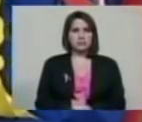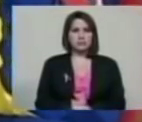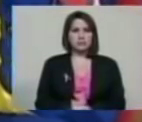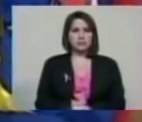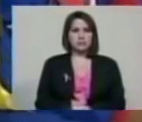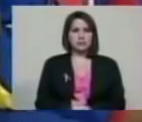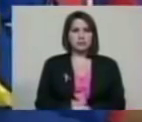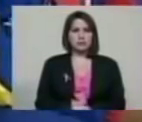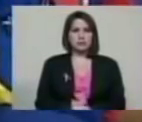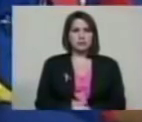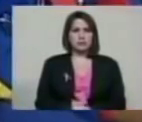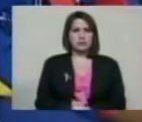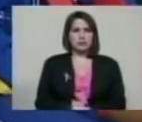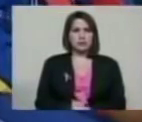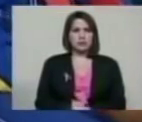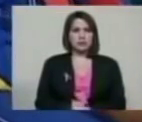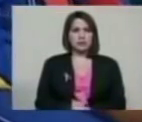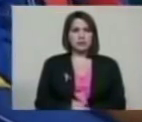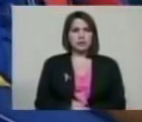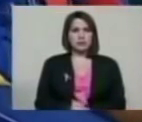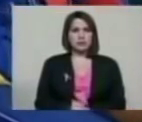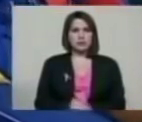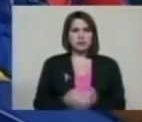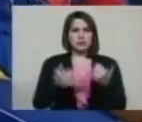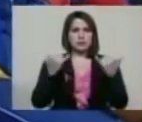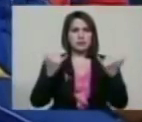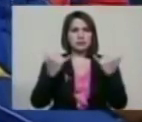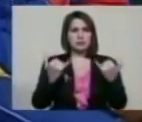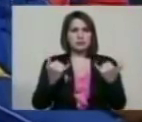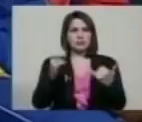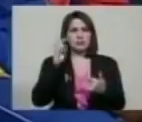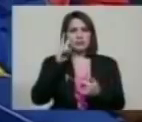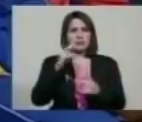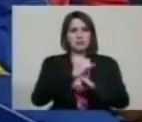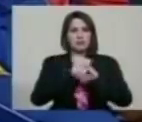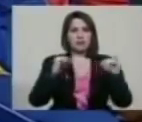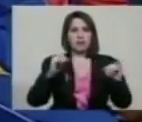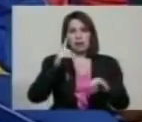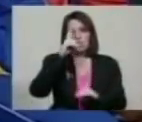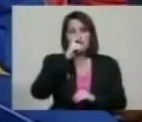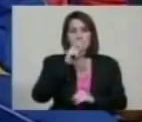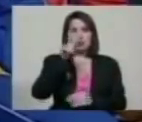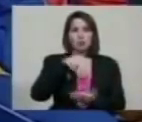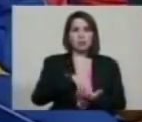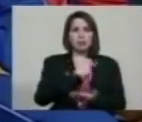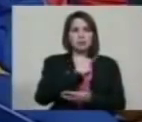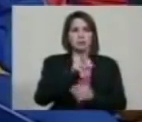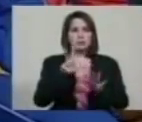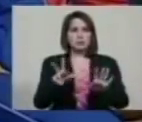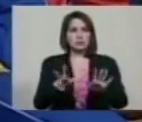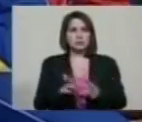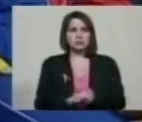calendario competitivo nacional e internacional en el cierre del año 2018.